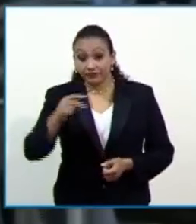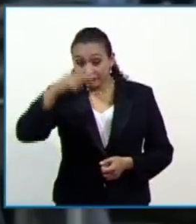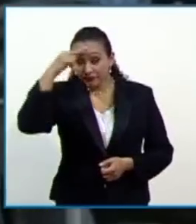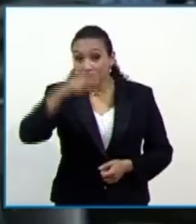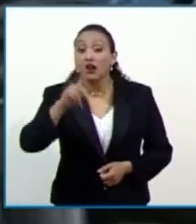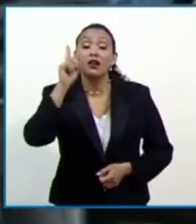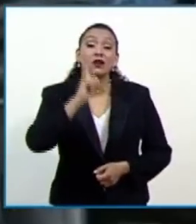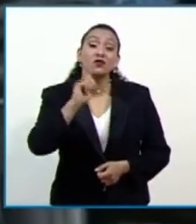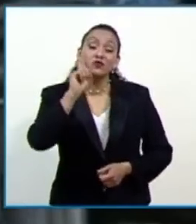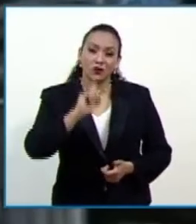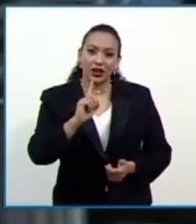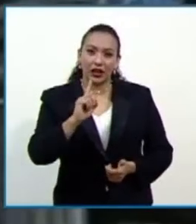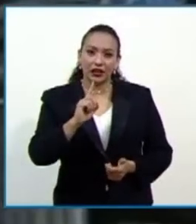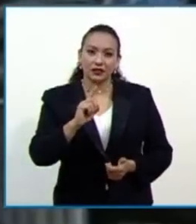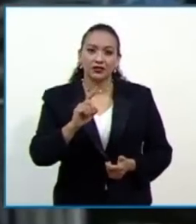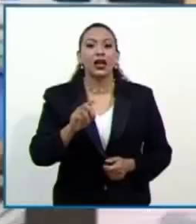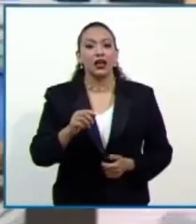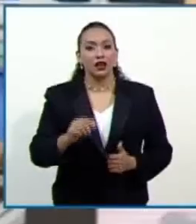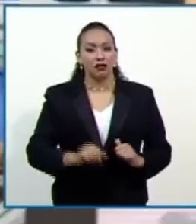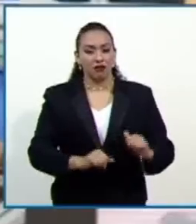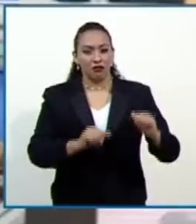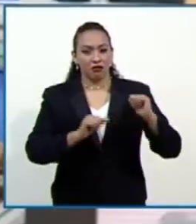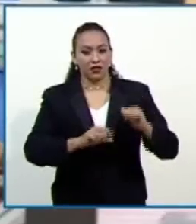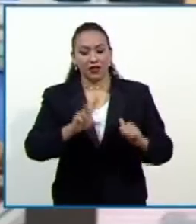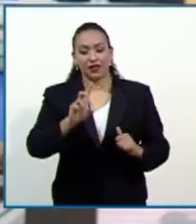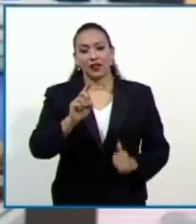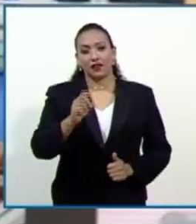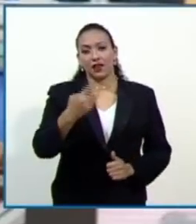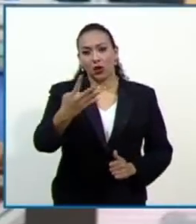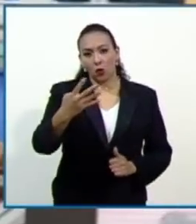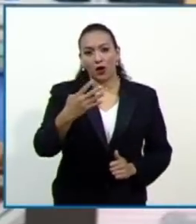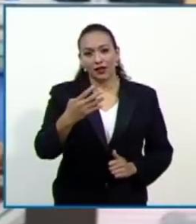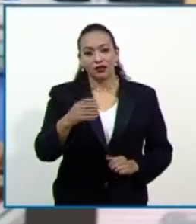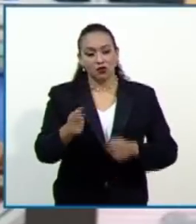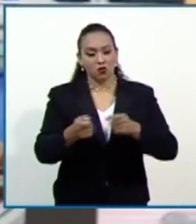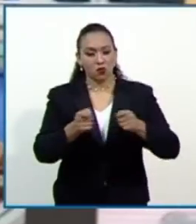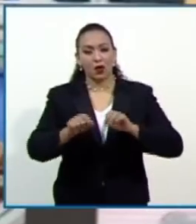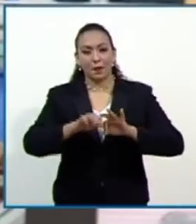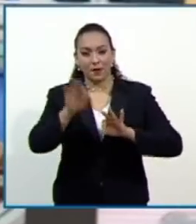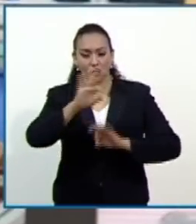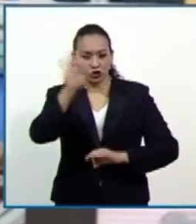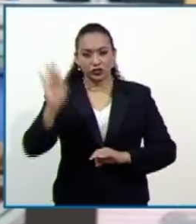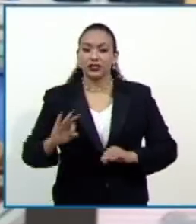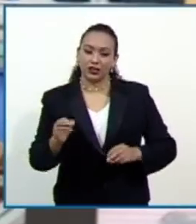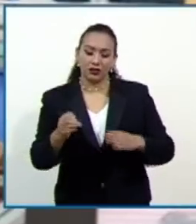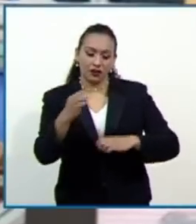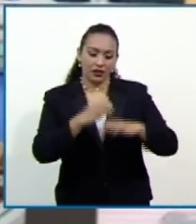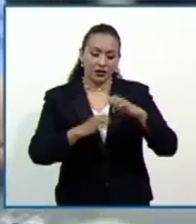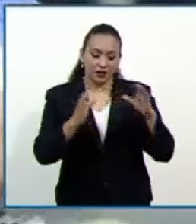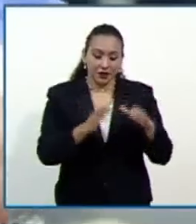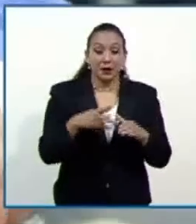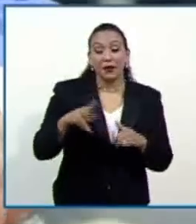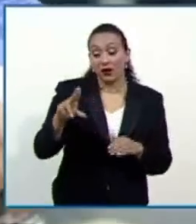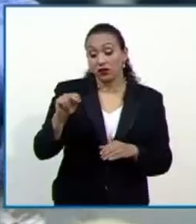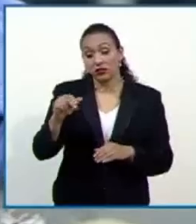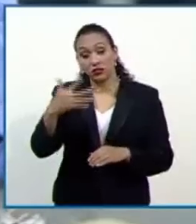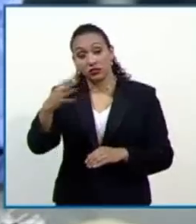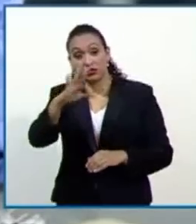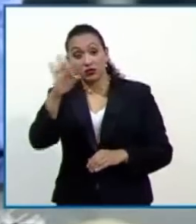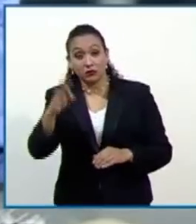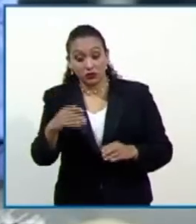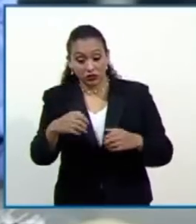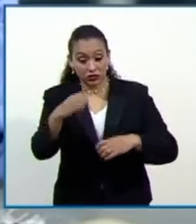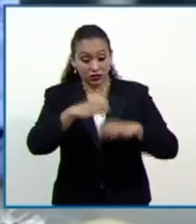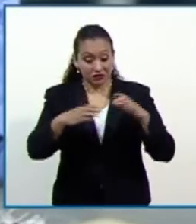México las mujeres están al frente del 34% de las pequeñas y medianas empresas. No obstante, el 85% de